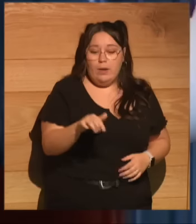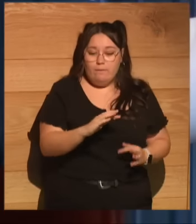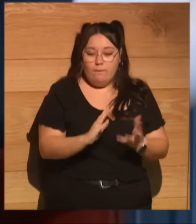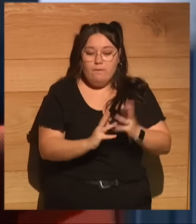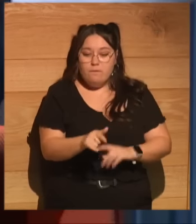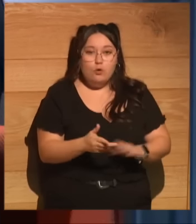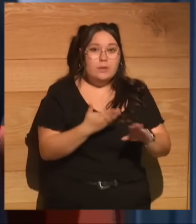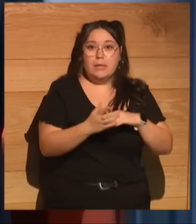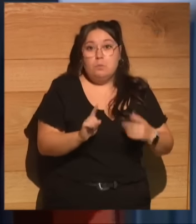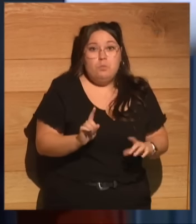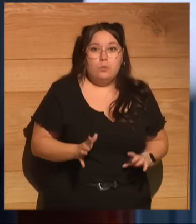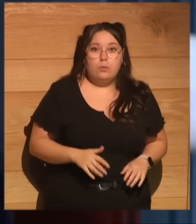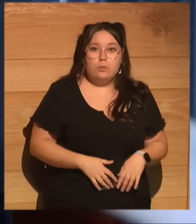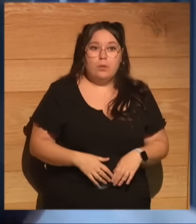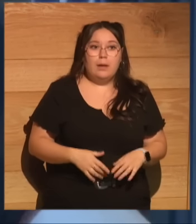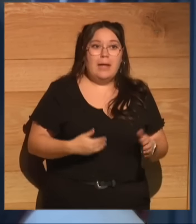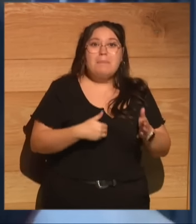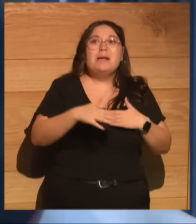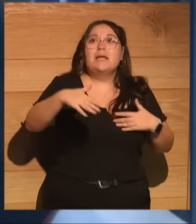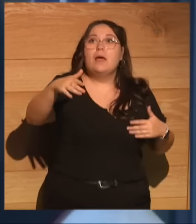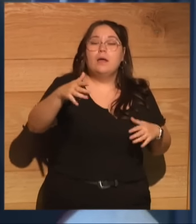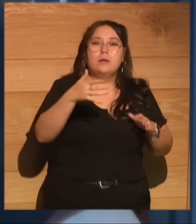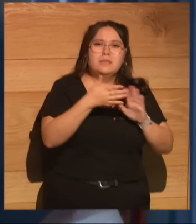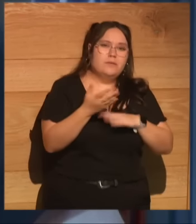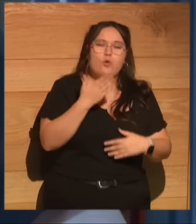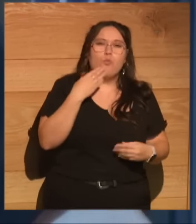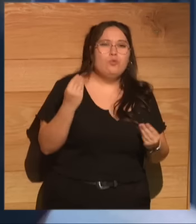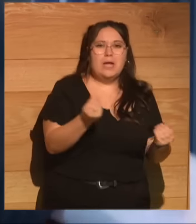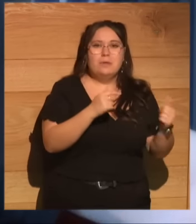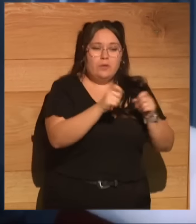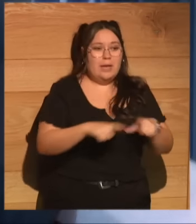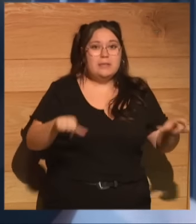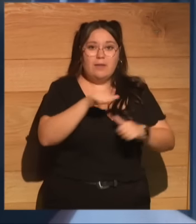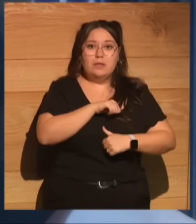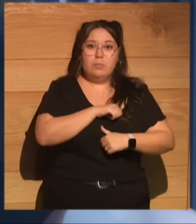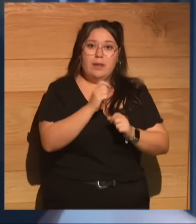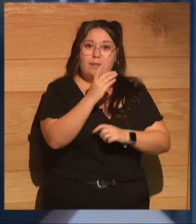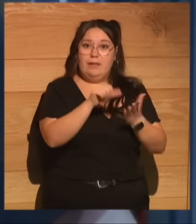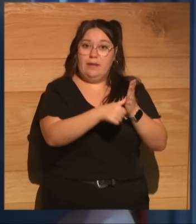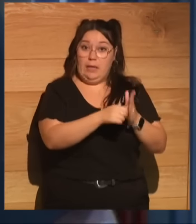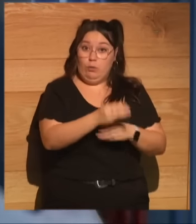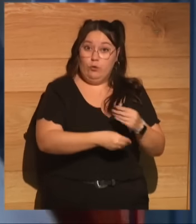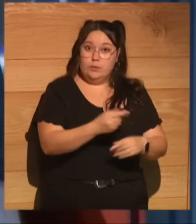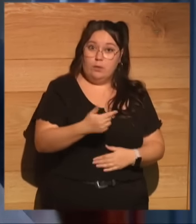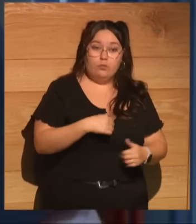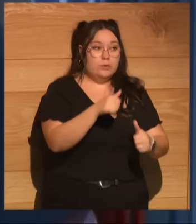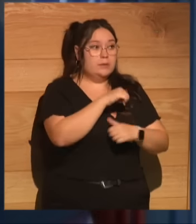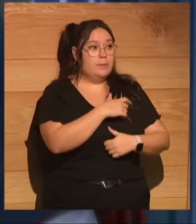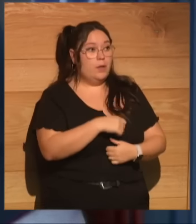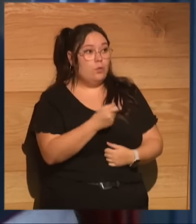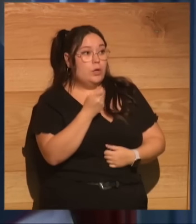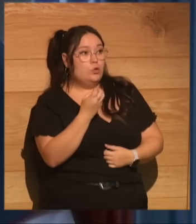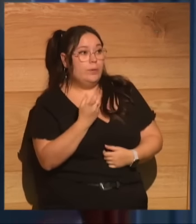Mira, el más allá es una especie de la sala de espera del DNI. ¿Sabes? Que tú estás ahí con tu